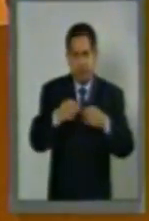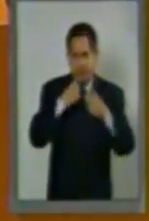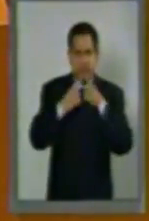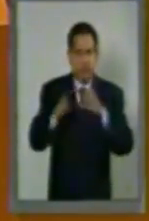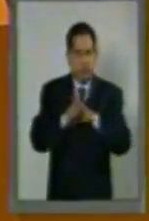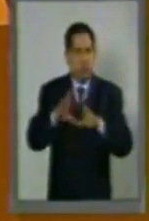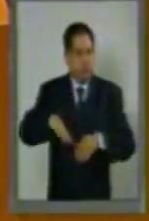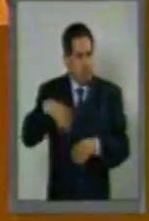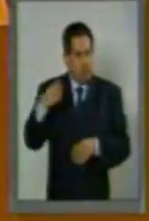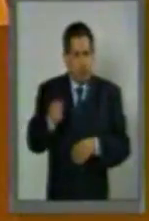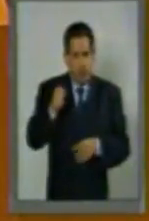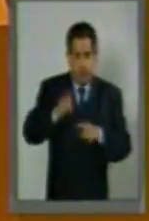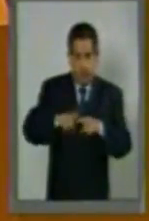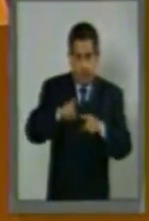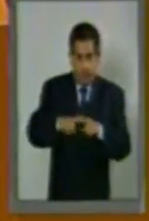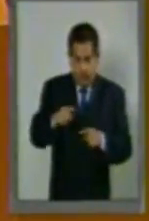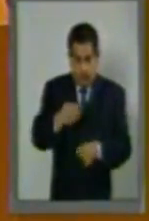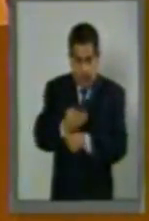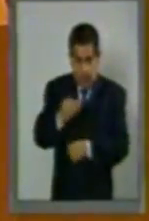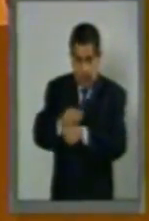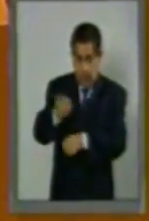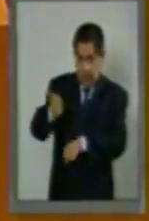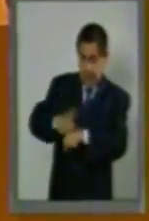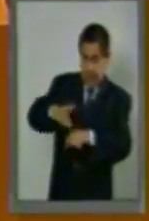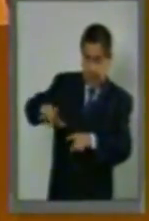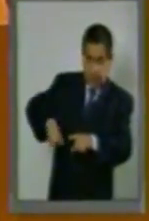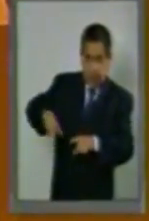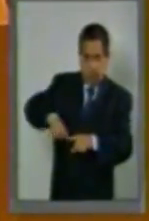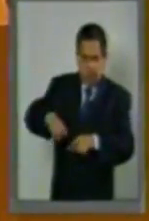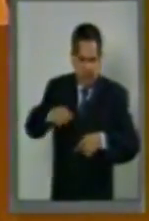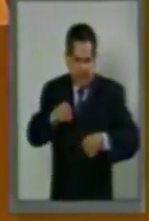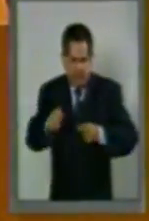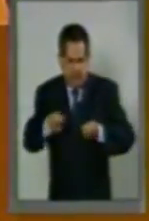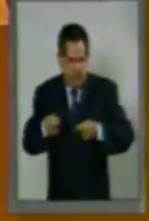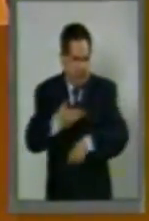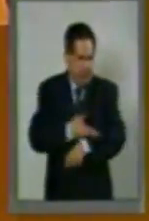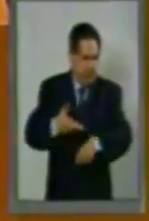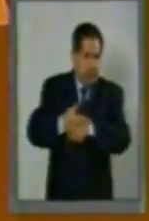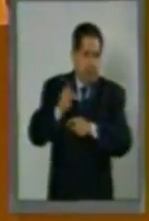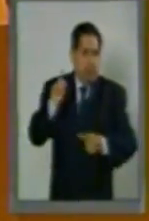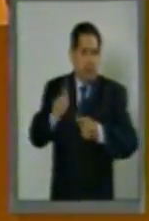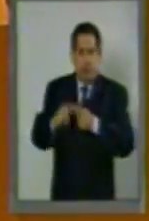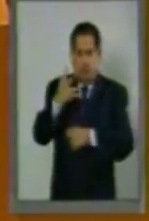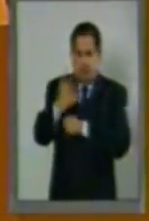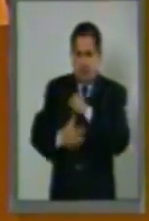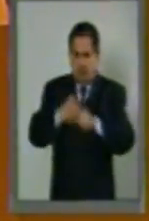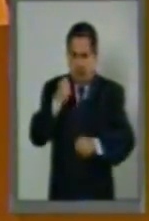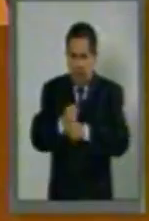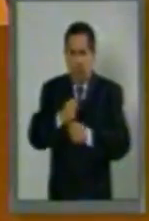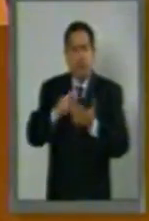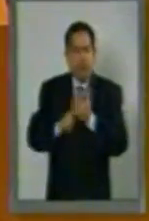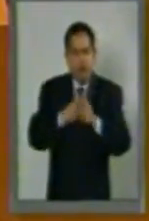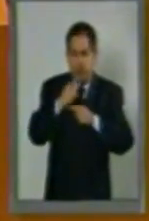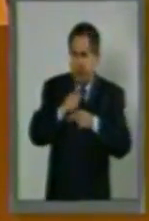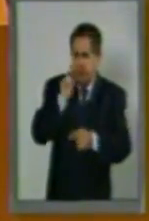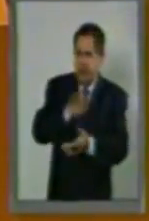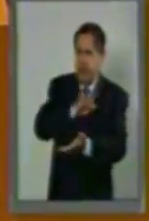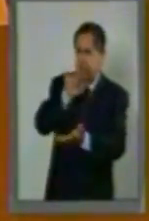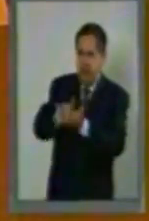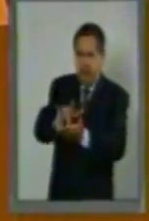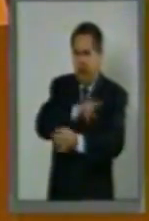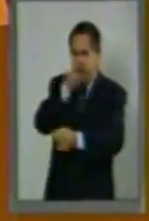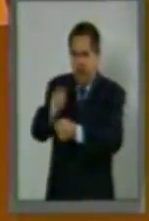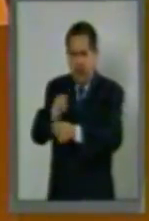importante esfuerzo que la presente administración ha realizado en estos últimos 5 años para recuperar la presencia y el liderazgo